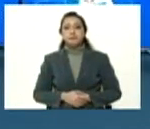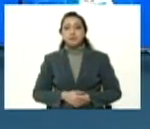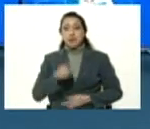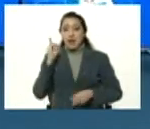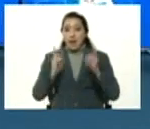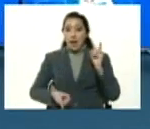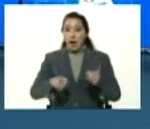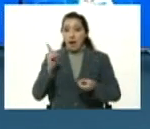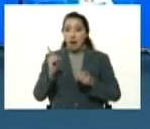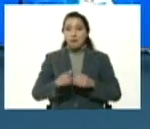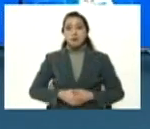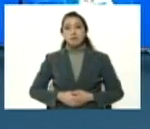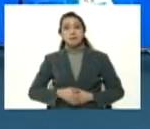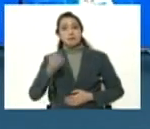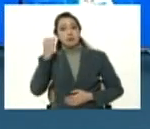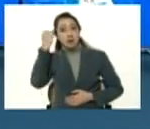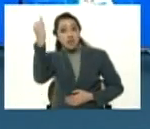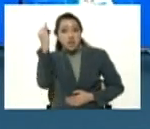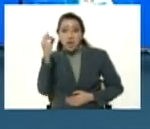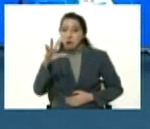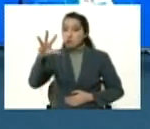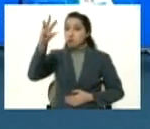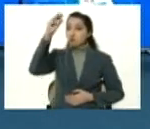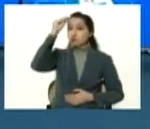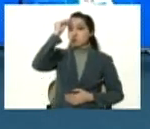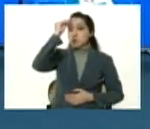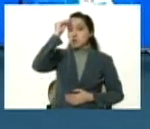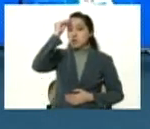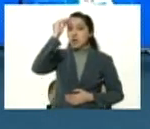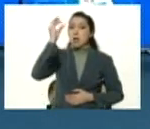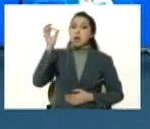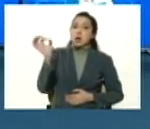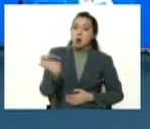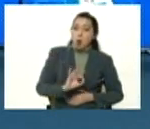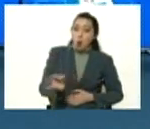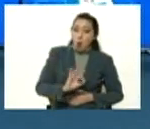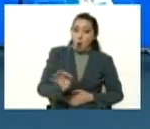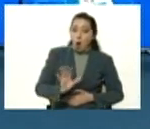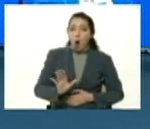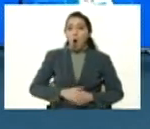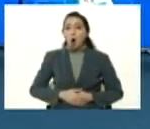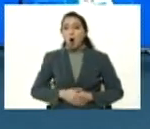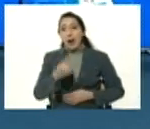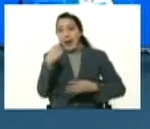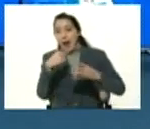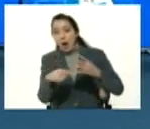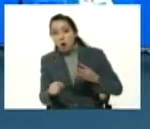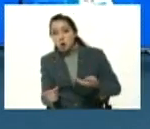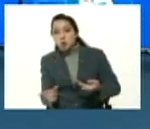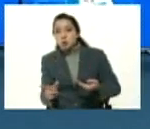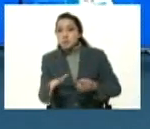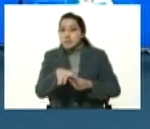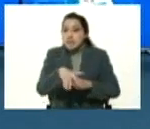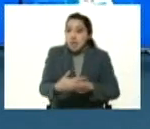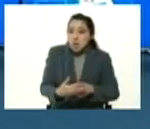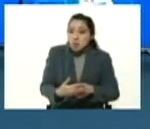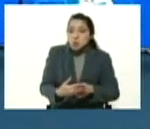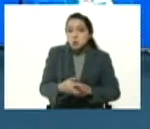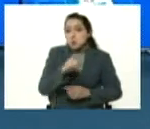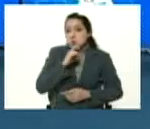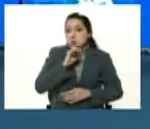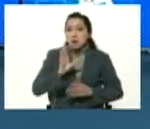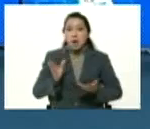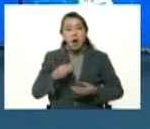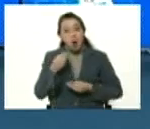se entiende la idea, a veces no hay todas las condiciones, pero perseverando